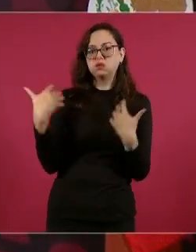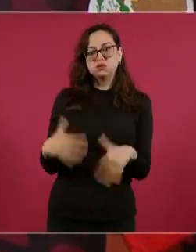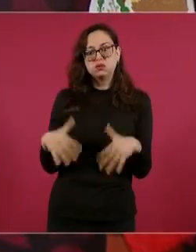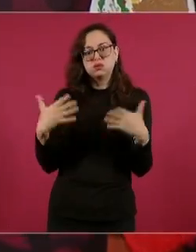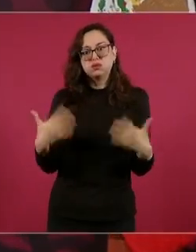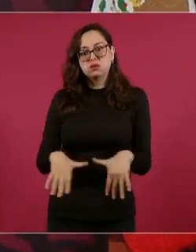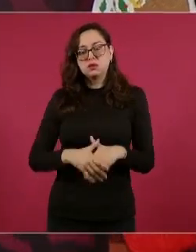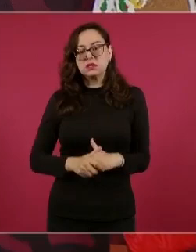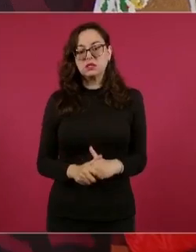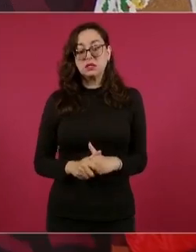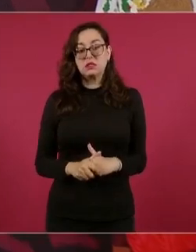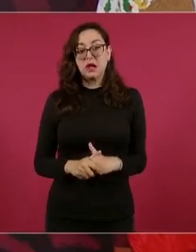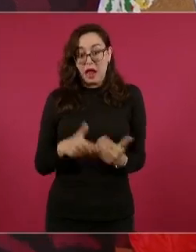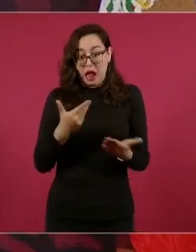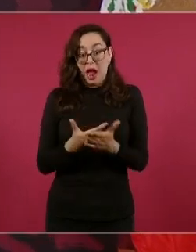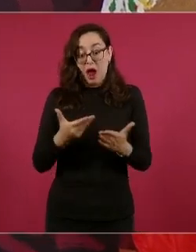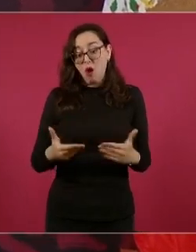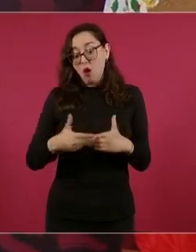elegir.